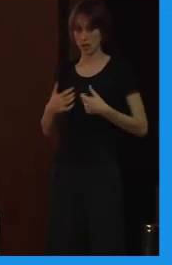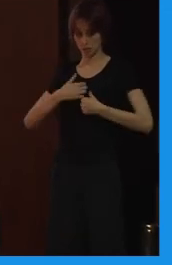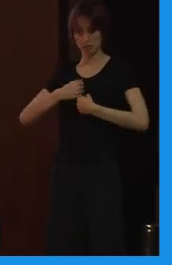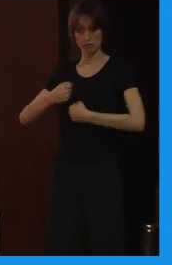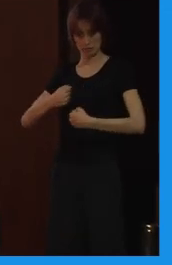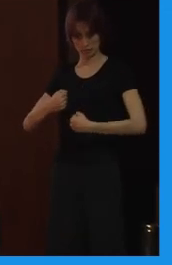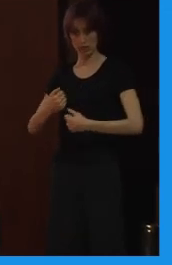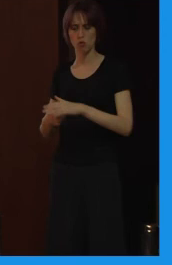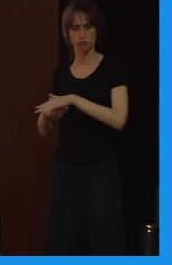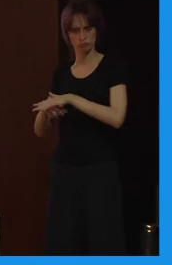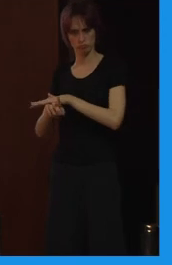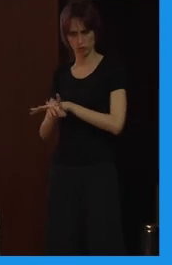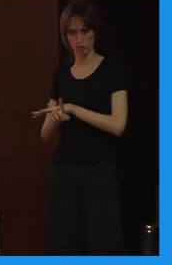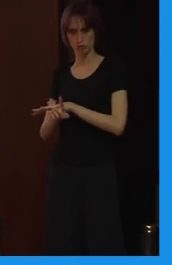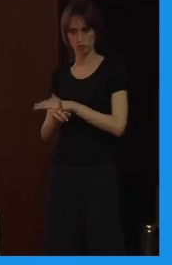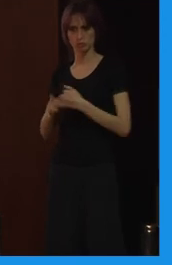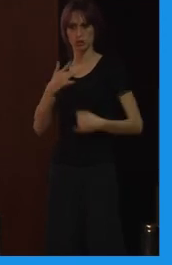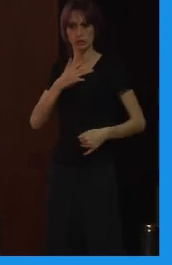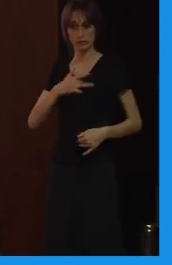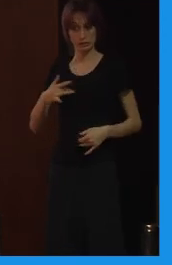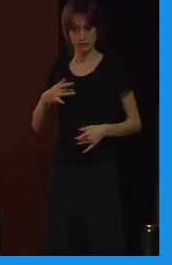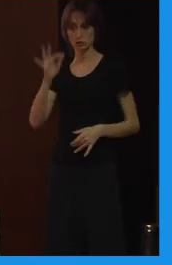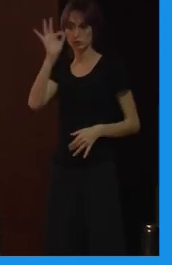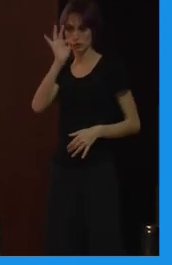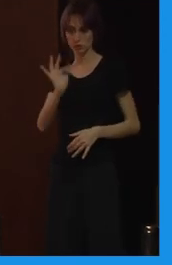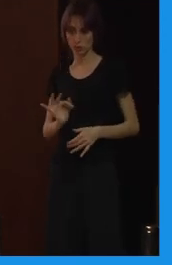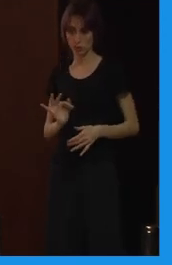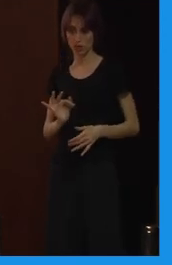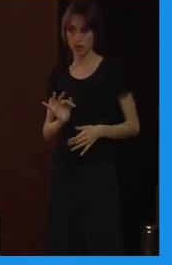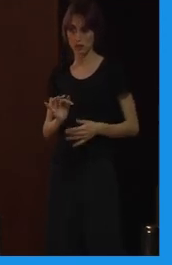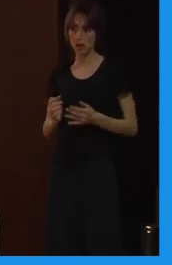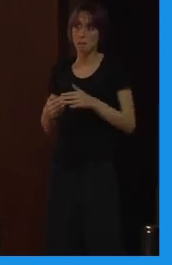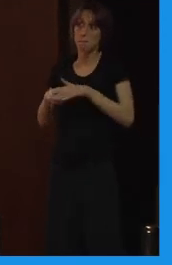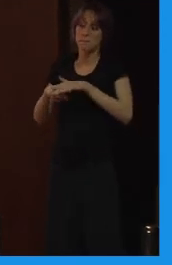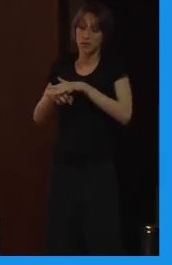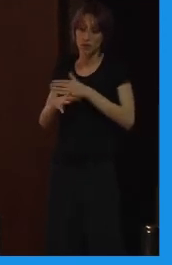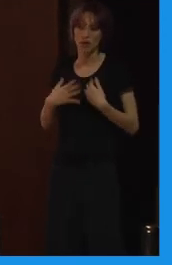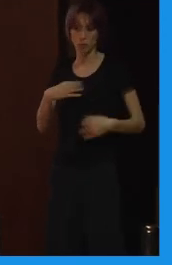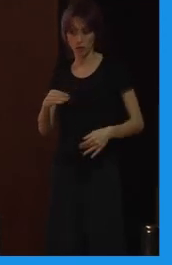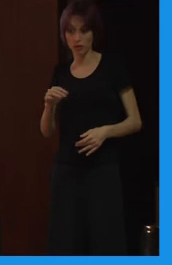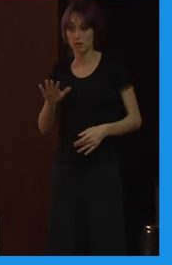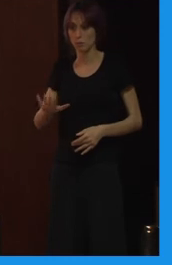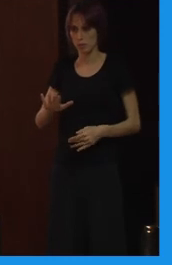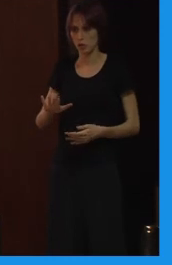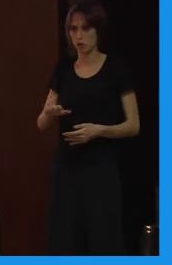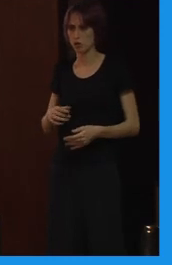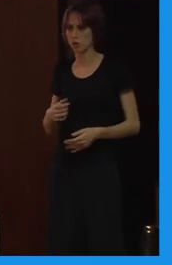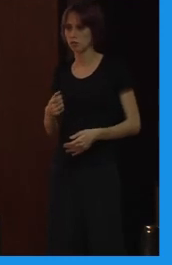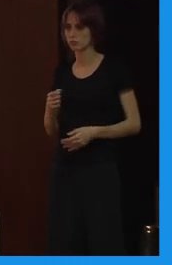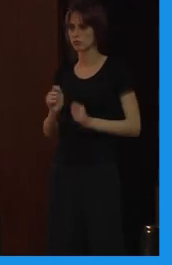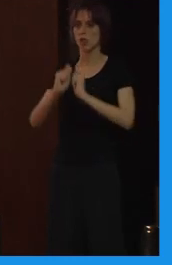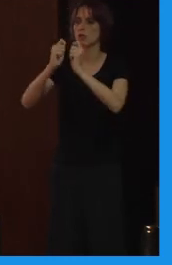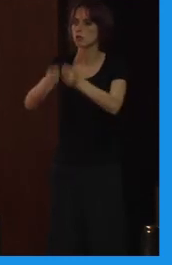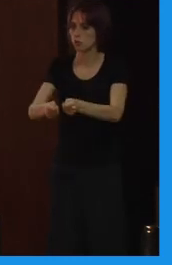que os diré yo luego, pero no se ha demostrado nada que en teoría se os pueda pautar, oye, te doy este suplemento que te va a venir bien por tener